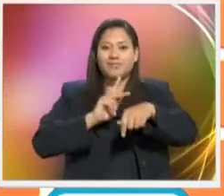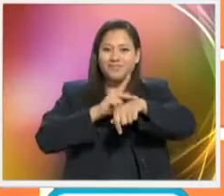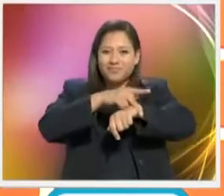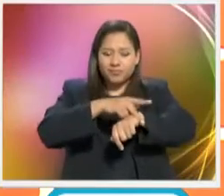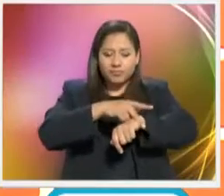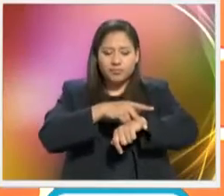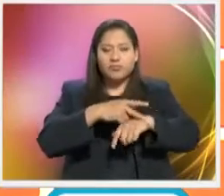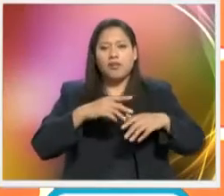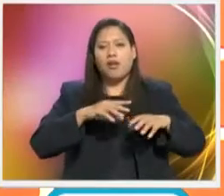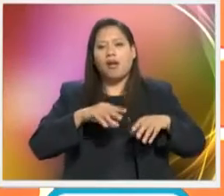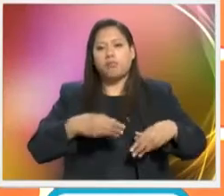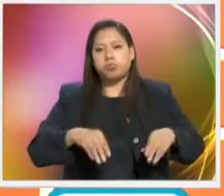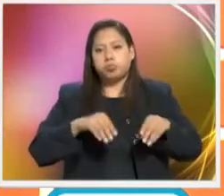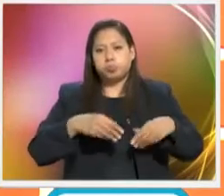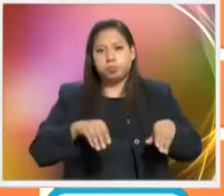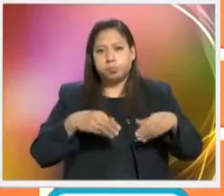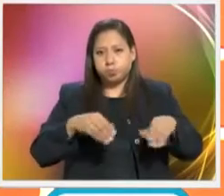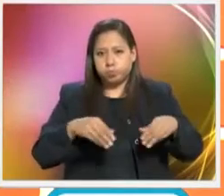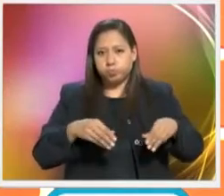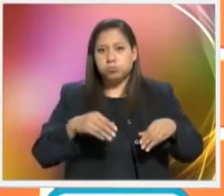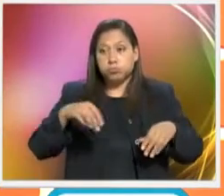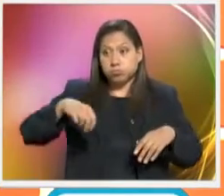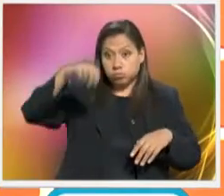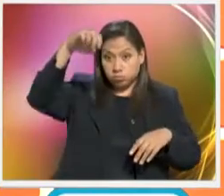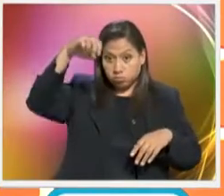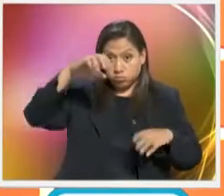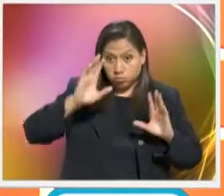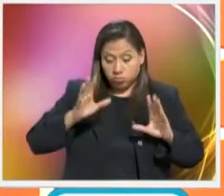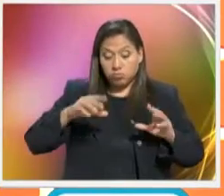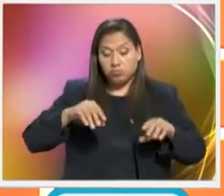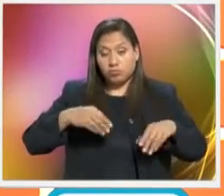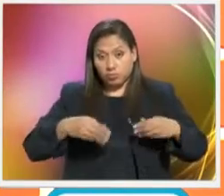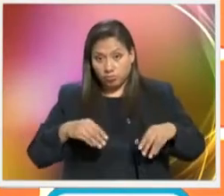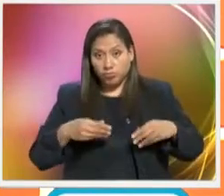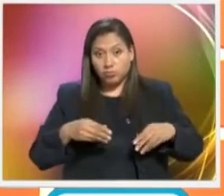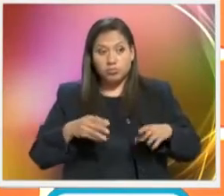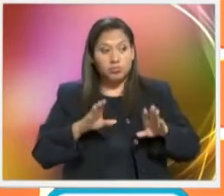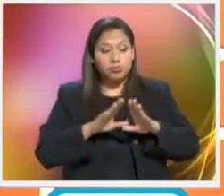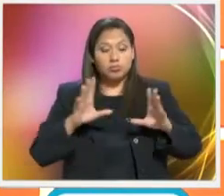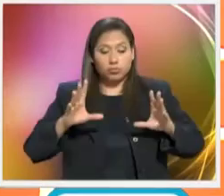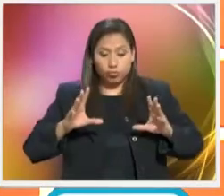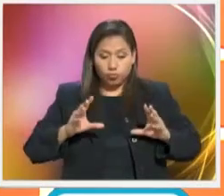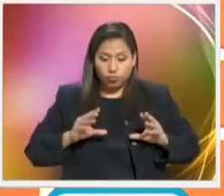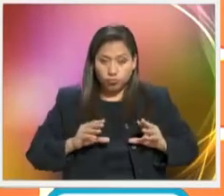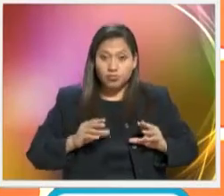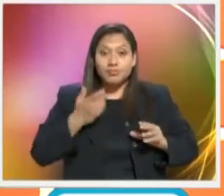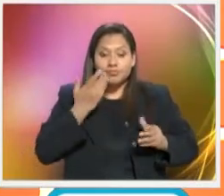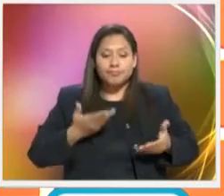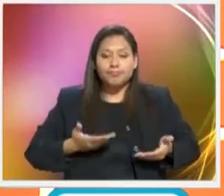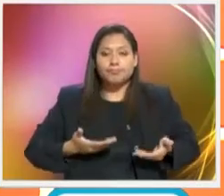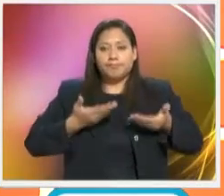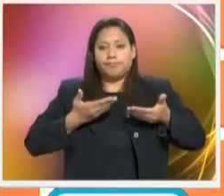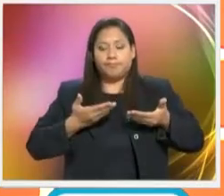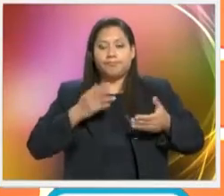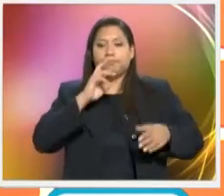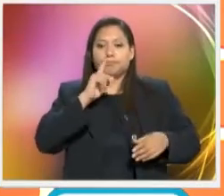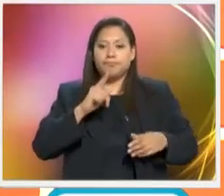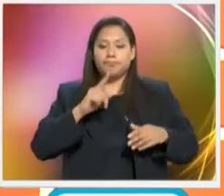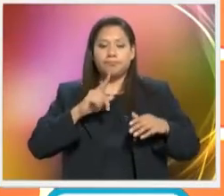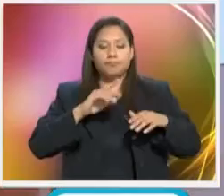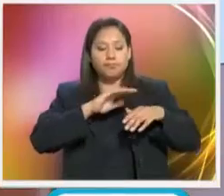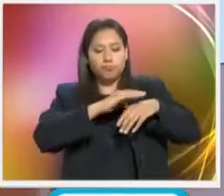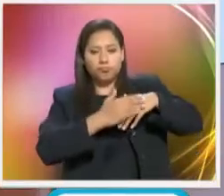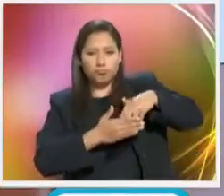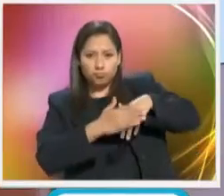como más flácido, la paciente tiene un poco más edad, aparte de reducir, queremos levantar y mejorar mucho la